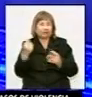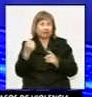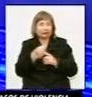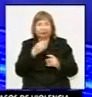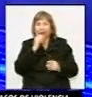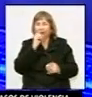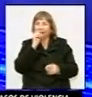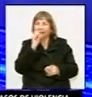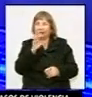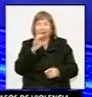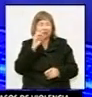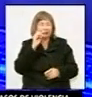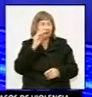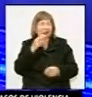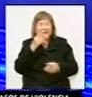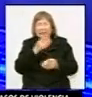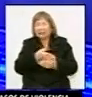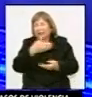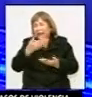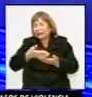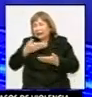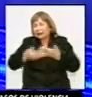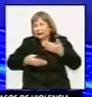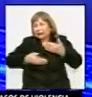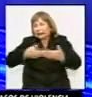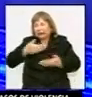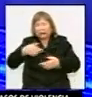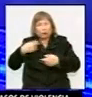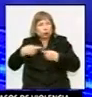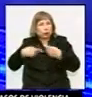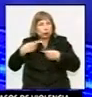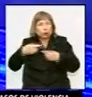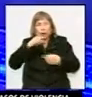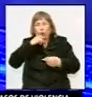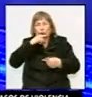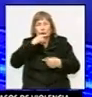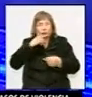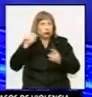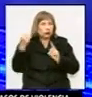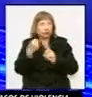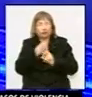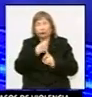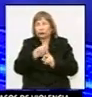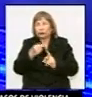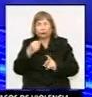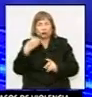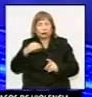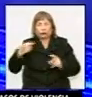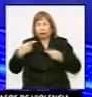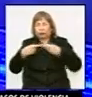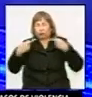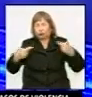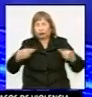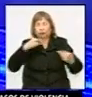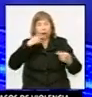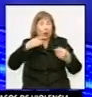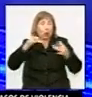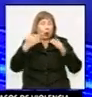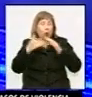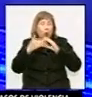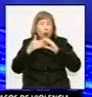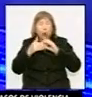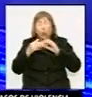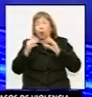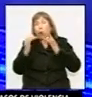acusaciones que están existiendo en torno a las expresiones, ¿no?, contra mujeres, ya sea por redes